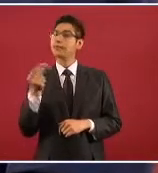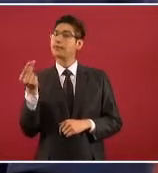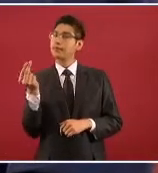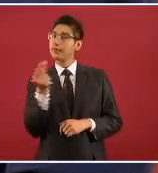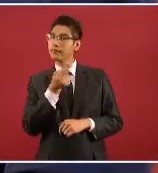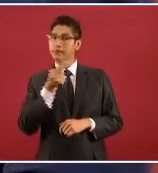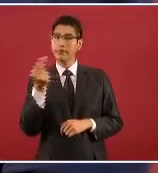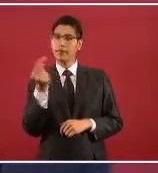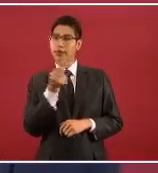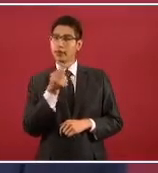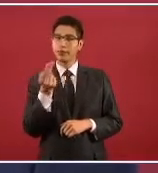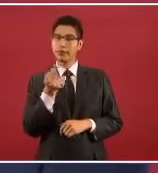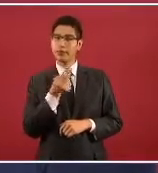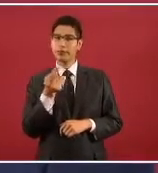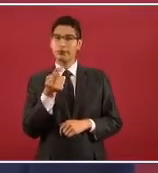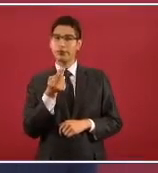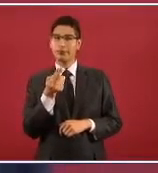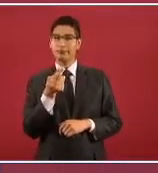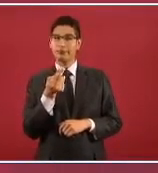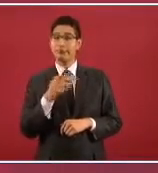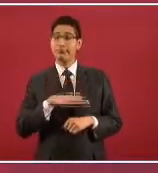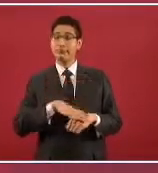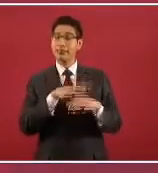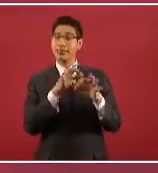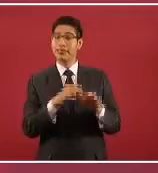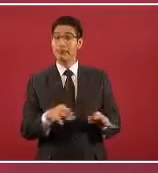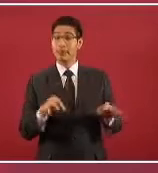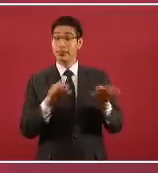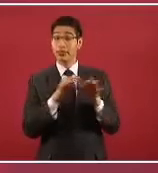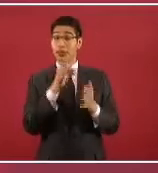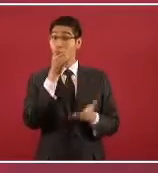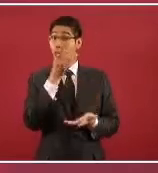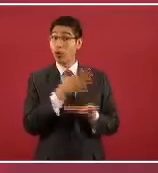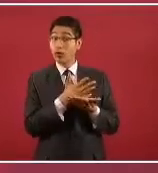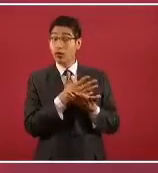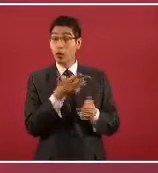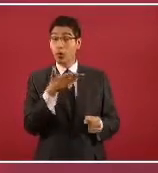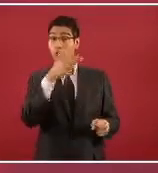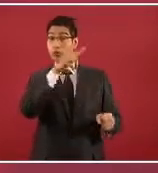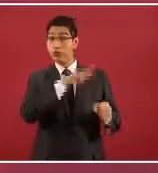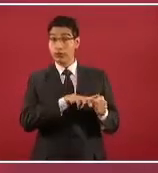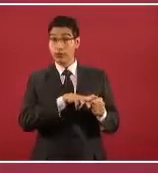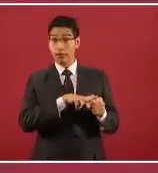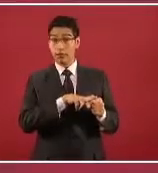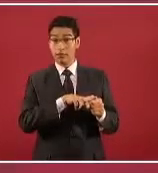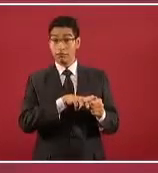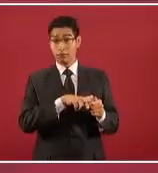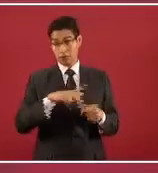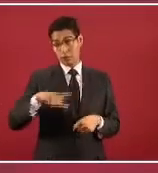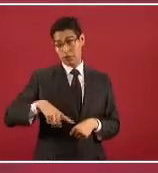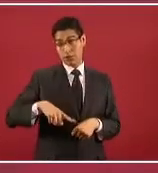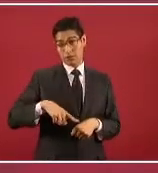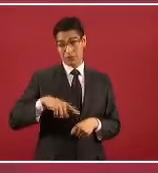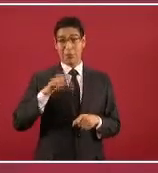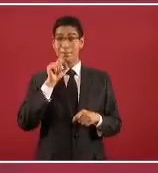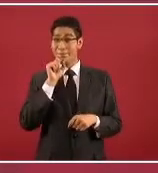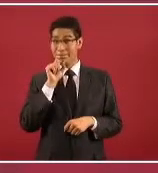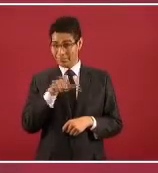prioridad, no solo en hospitales públicos, también en hospitales